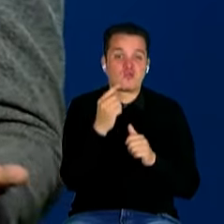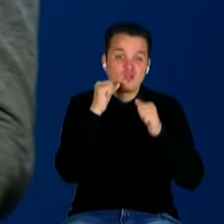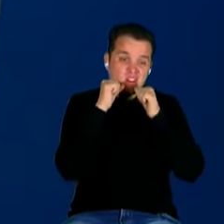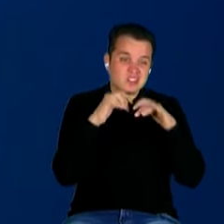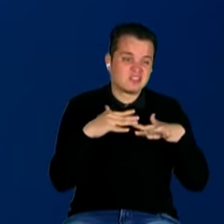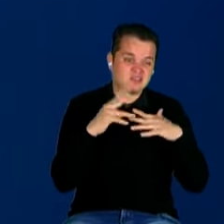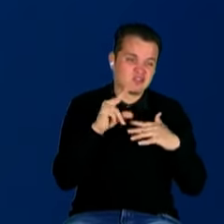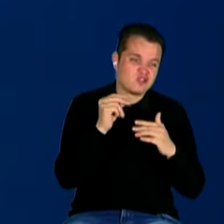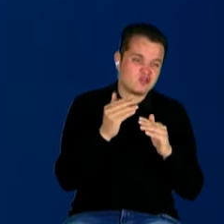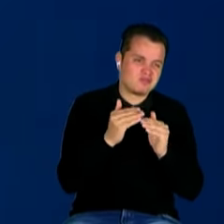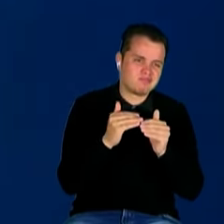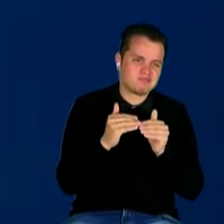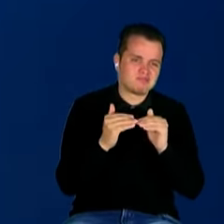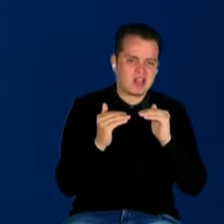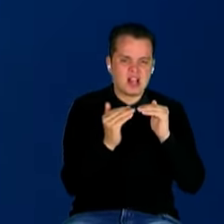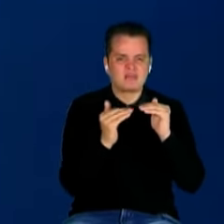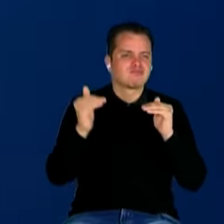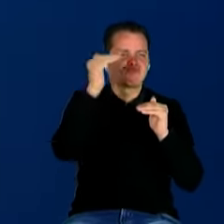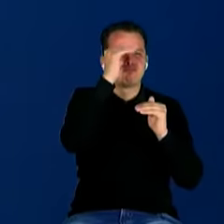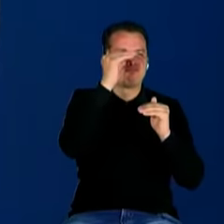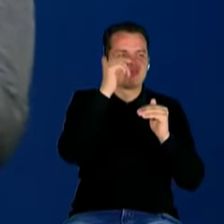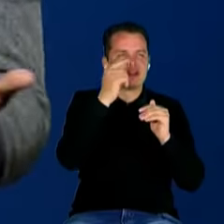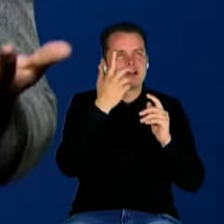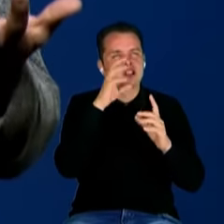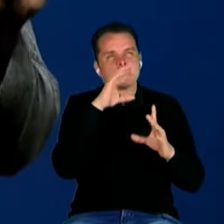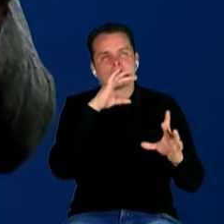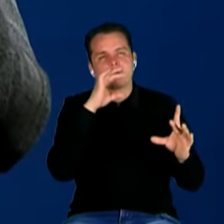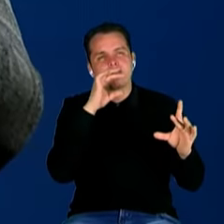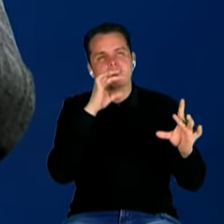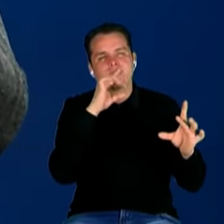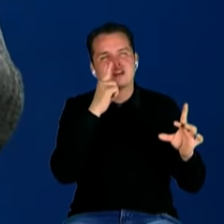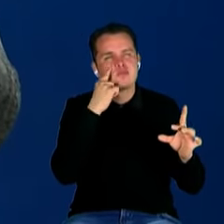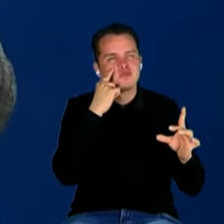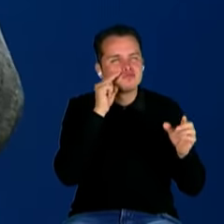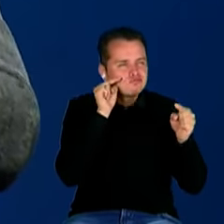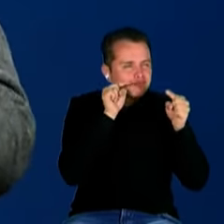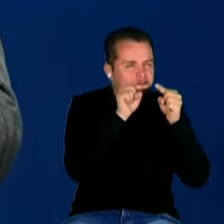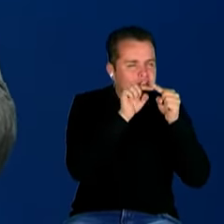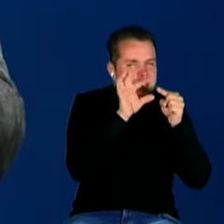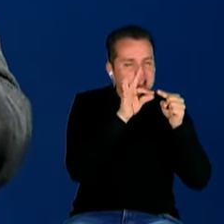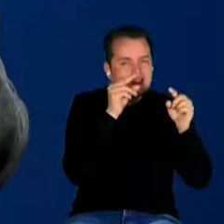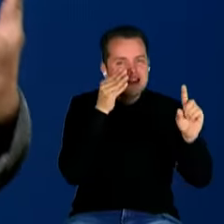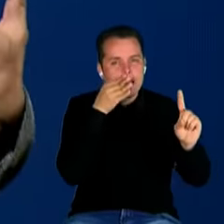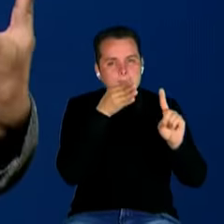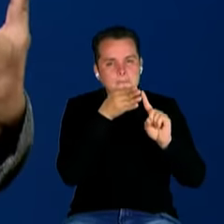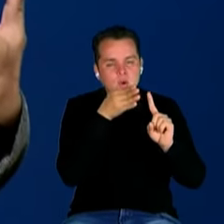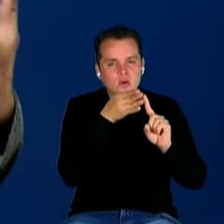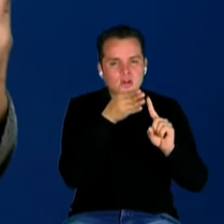bendición. Y es que detalles como esos enamoran.